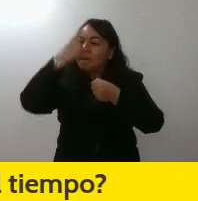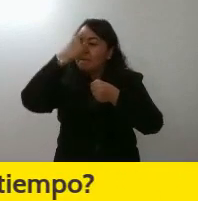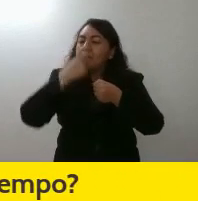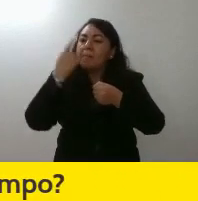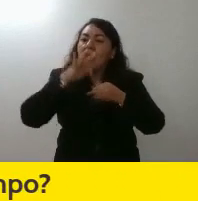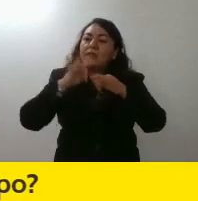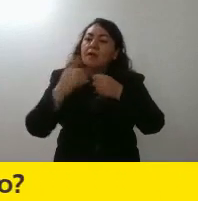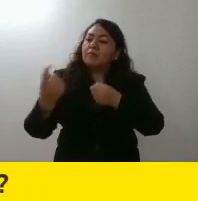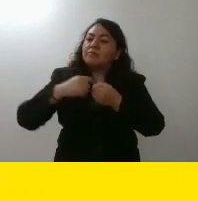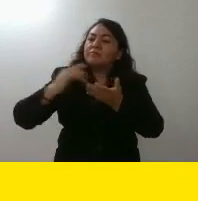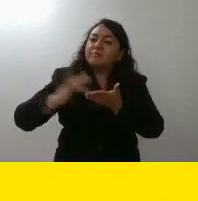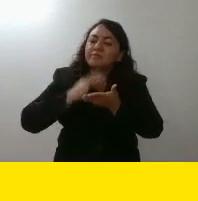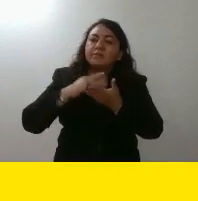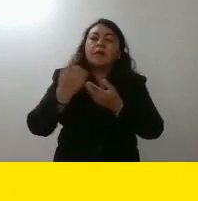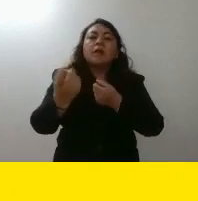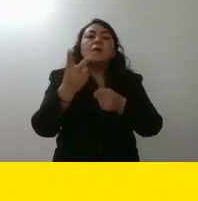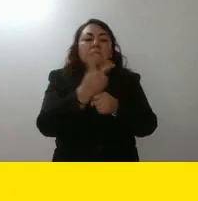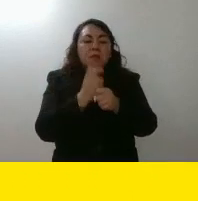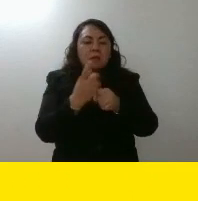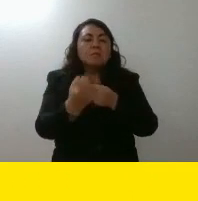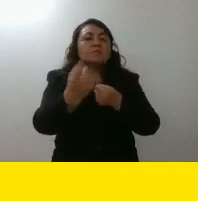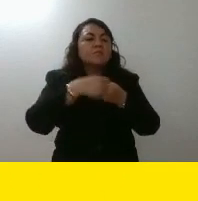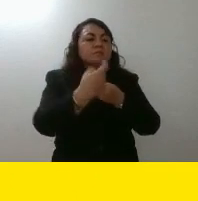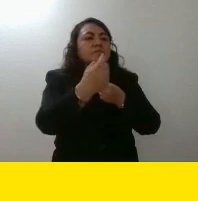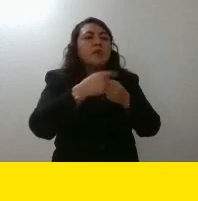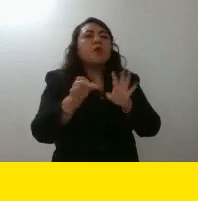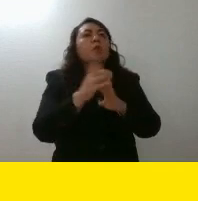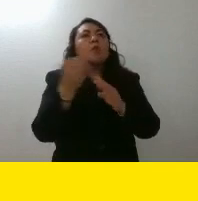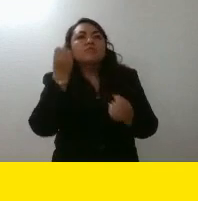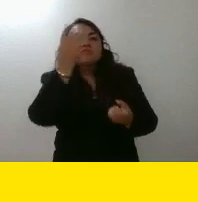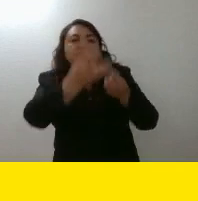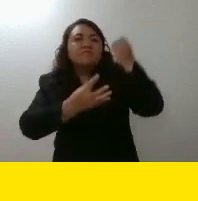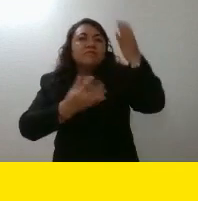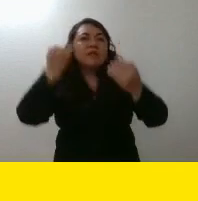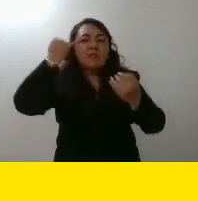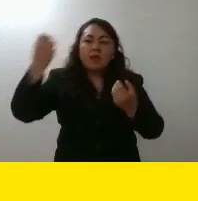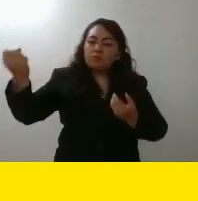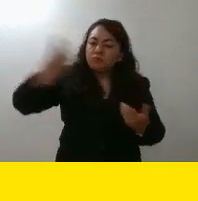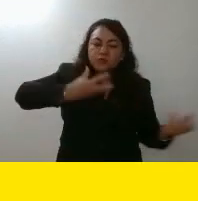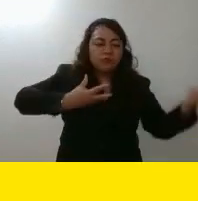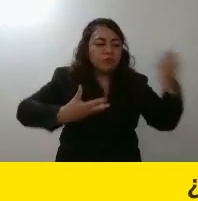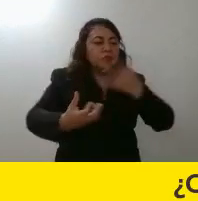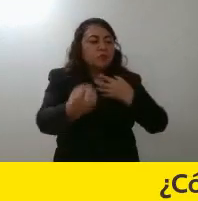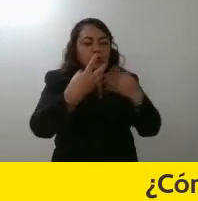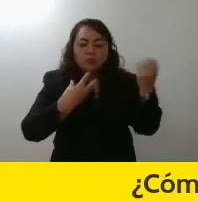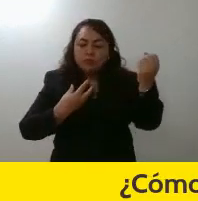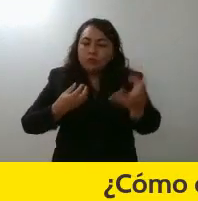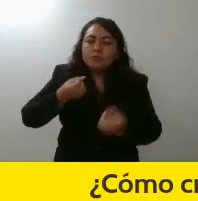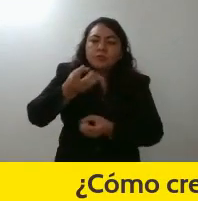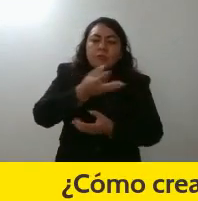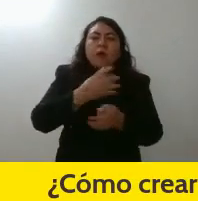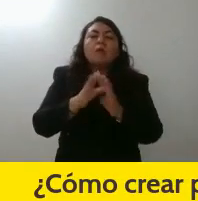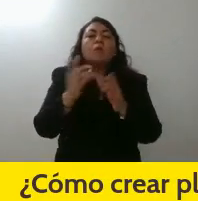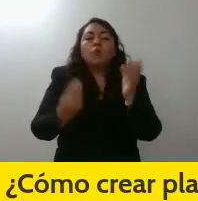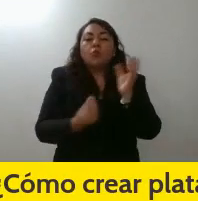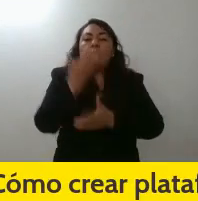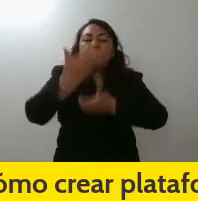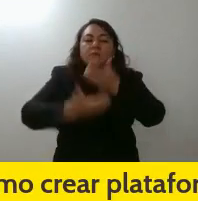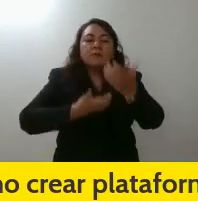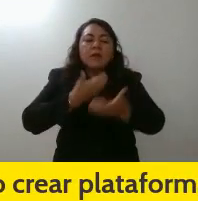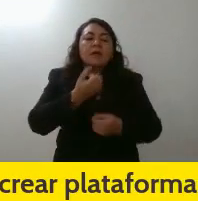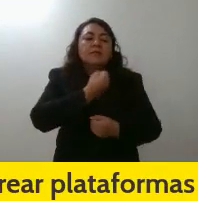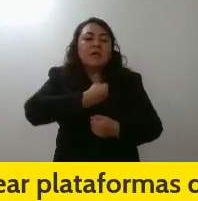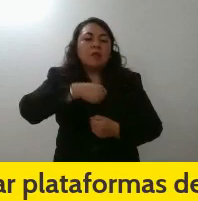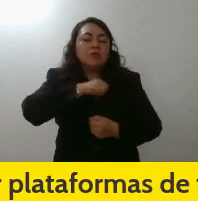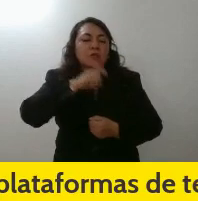¿no?, a colaborar y a sugerir esto. Nuevos puntos, nuevos servicios de salud sexual en